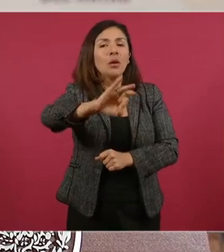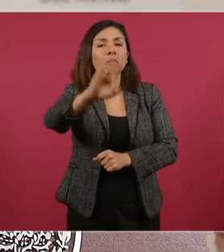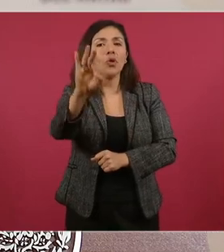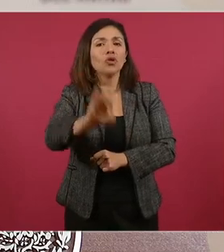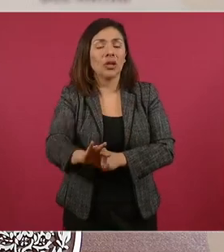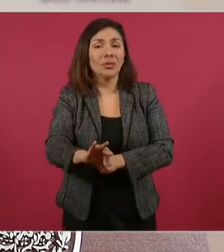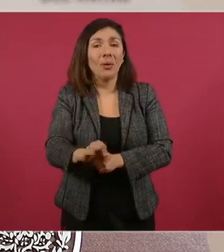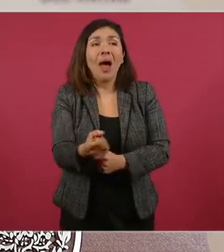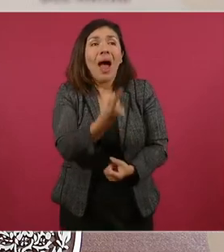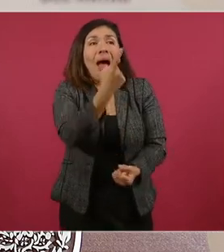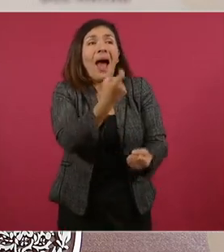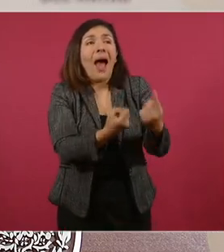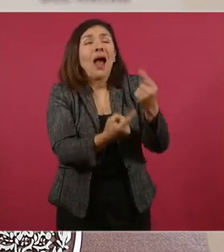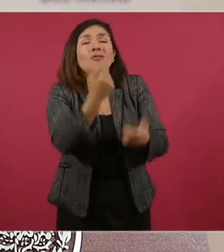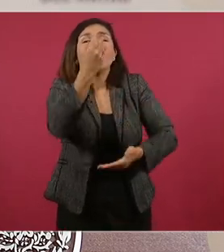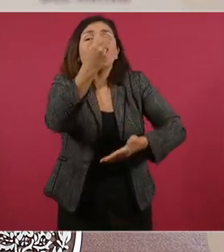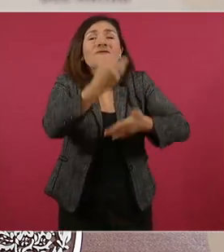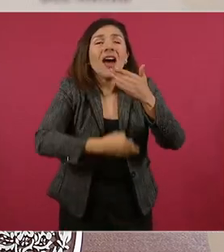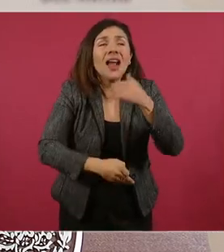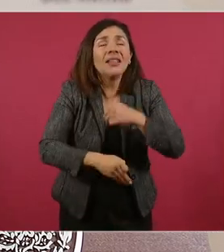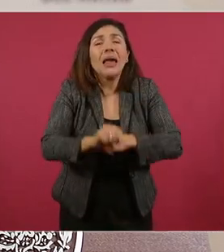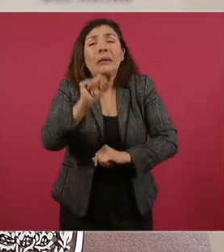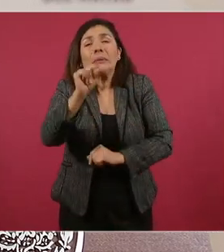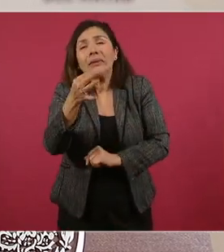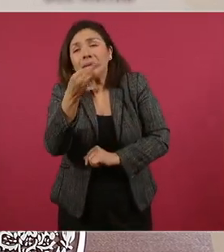no quedarnos en el 99.